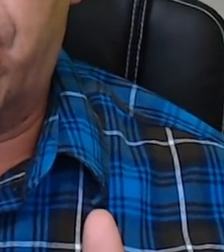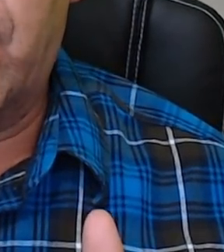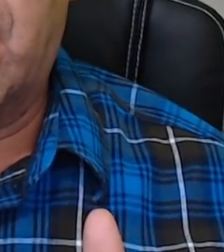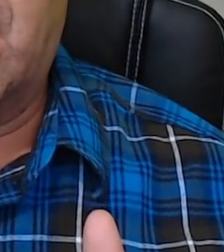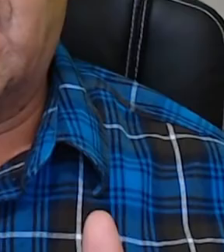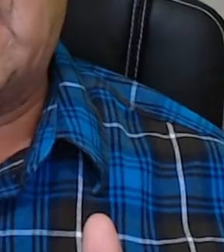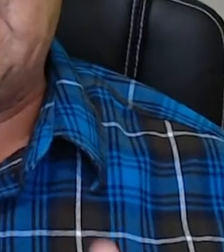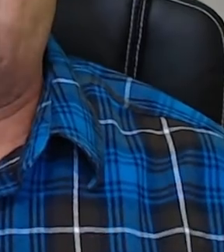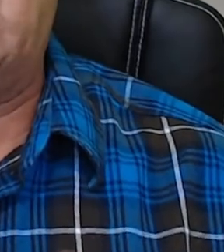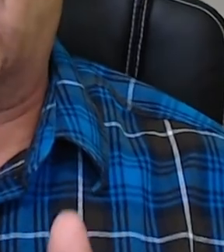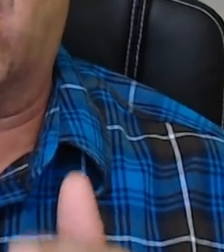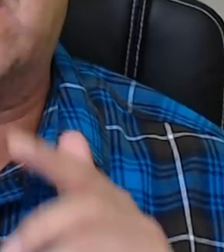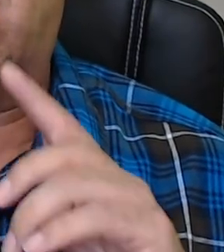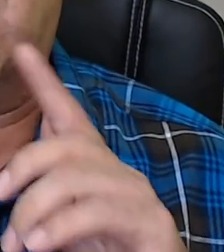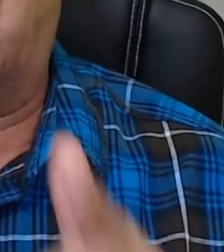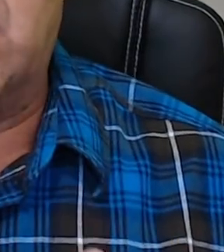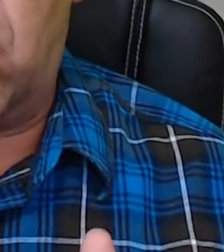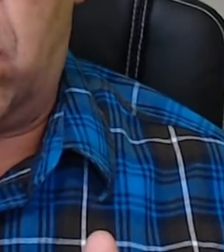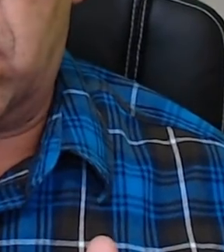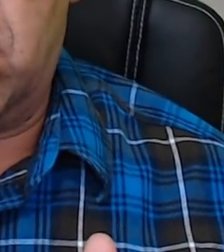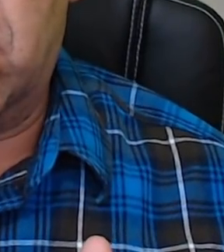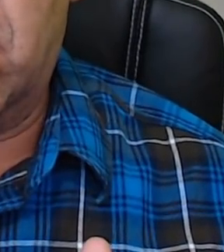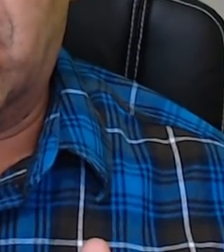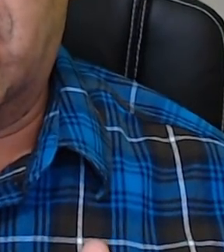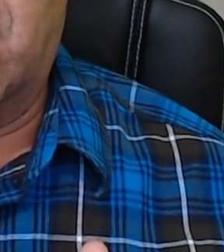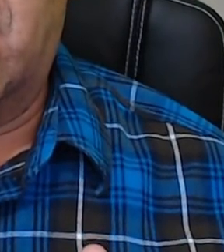Constitución que ya no hay condonación de impuestos.